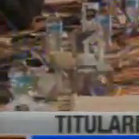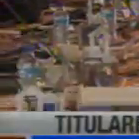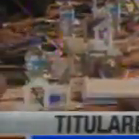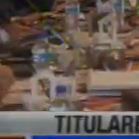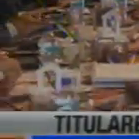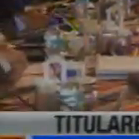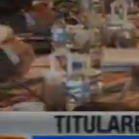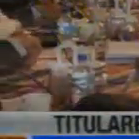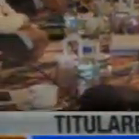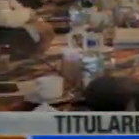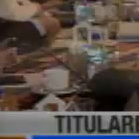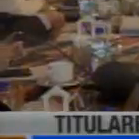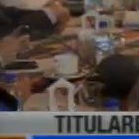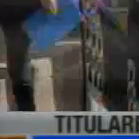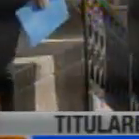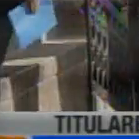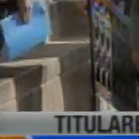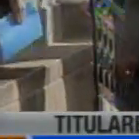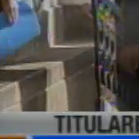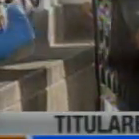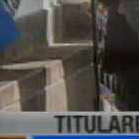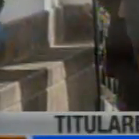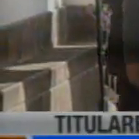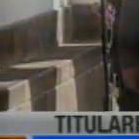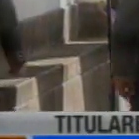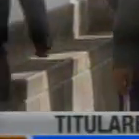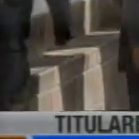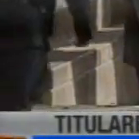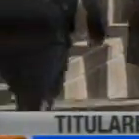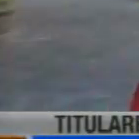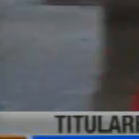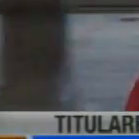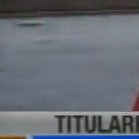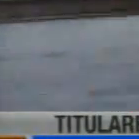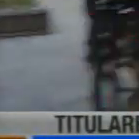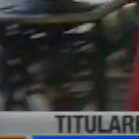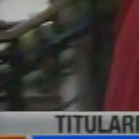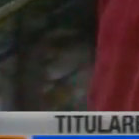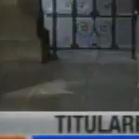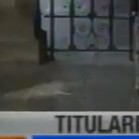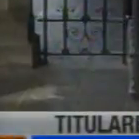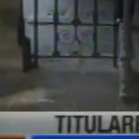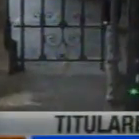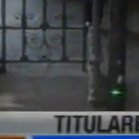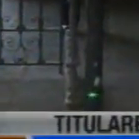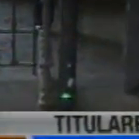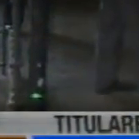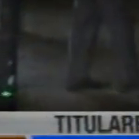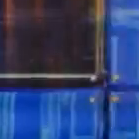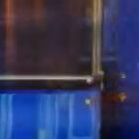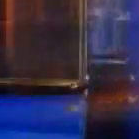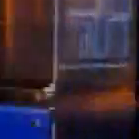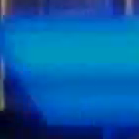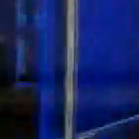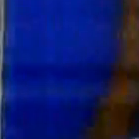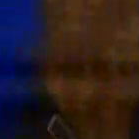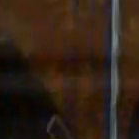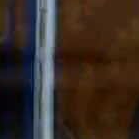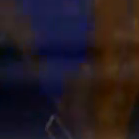El presidente Rafael Correa levanta la prohibición a sus ministros para que acudan a los medios privados.